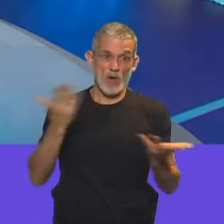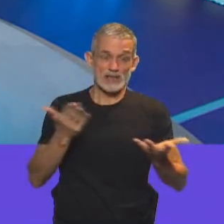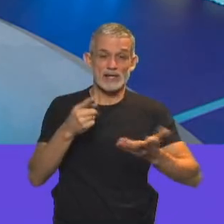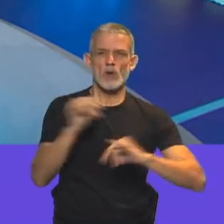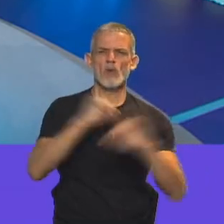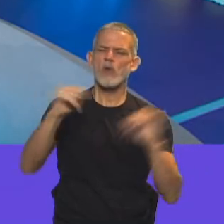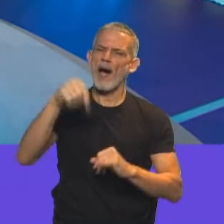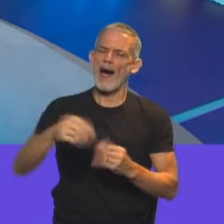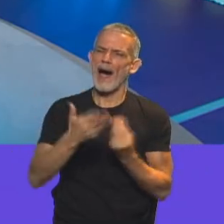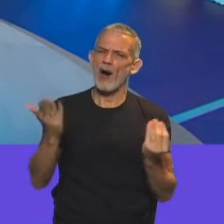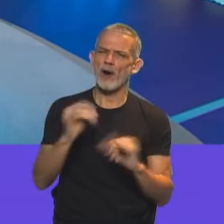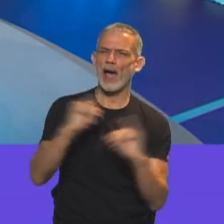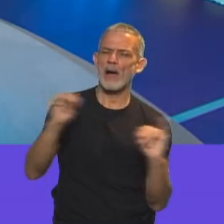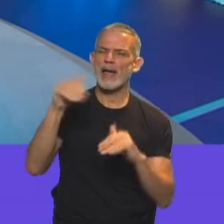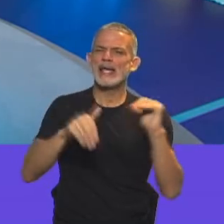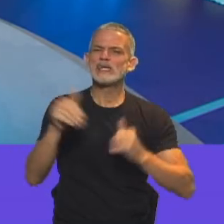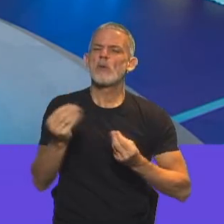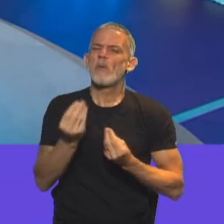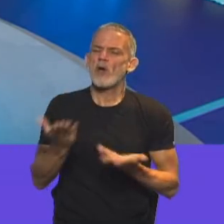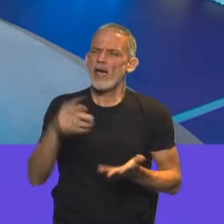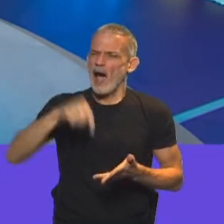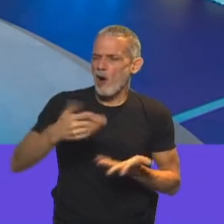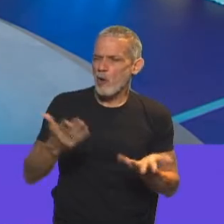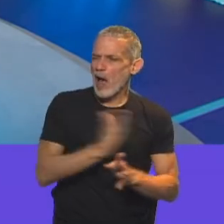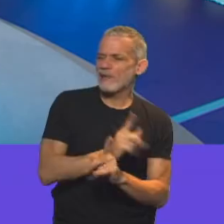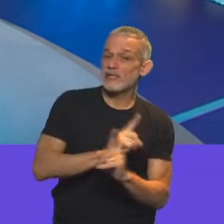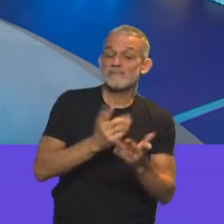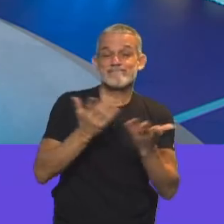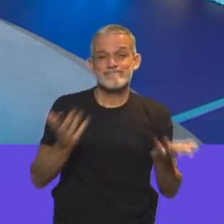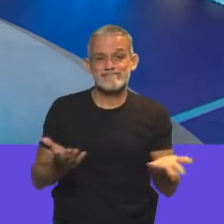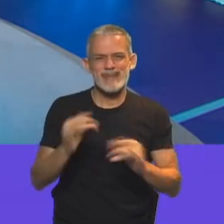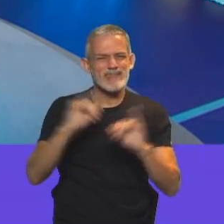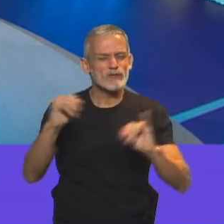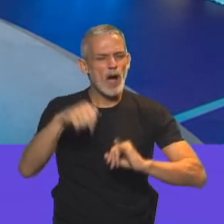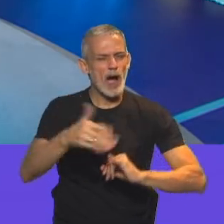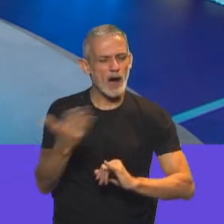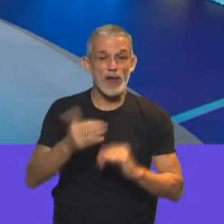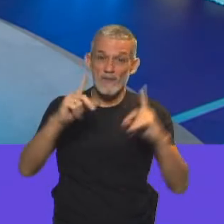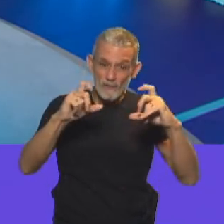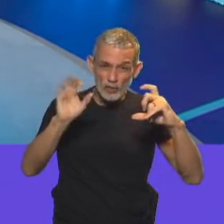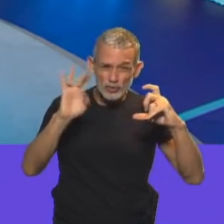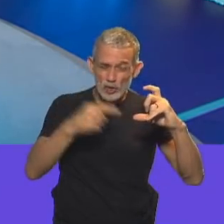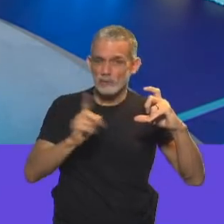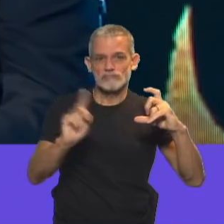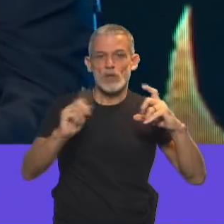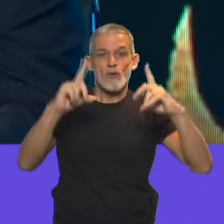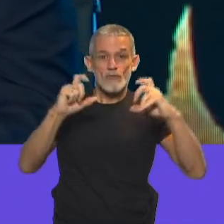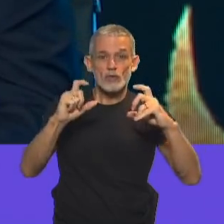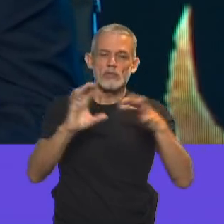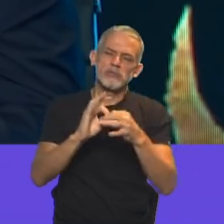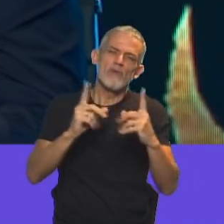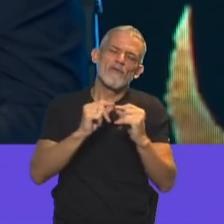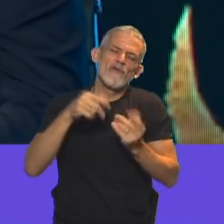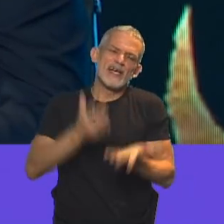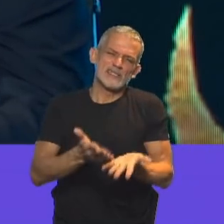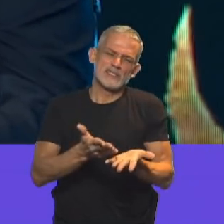ahora en plena campaña electoral exactamente hace un año se difundió no es solamente la foto es la foto en relación a la fecha